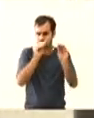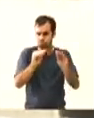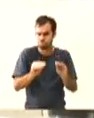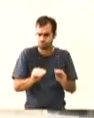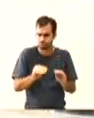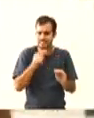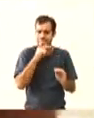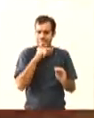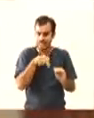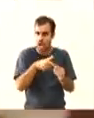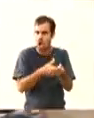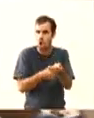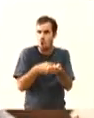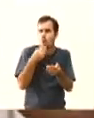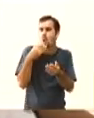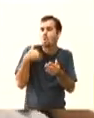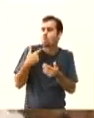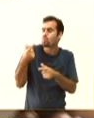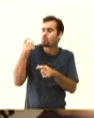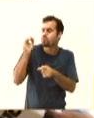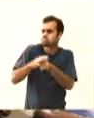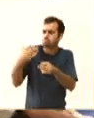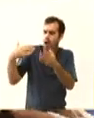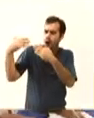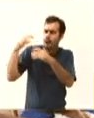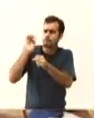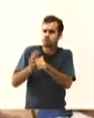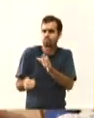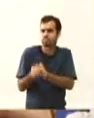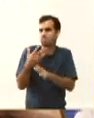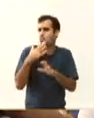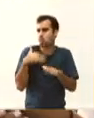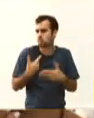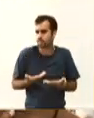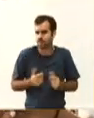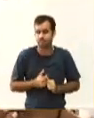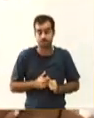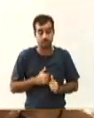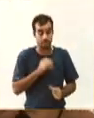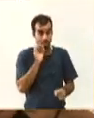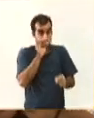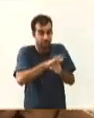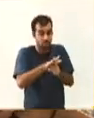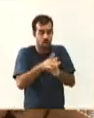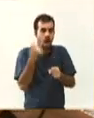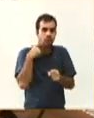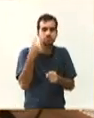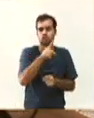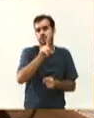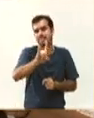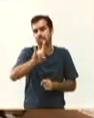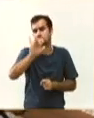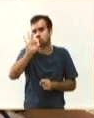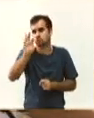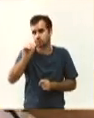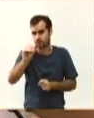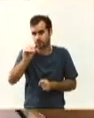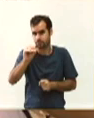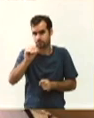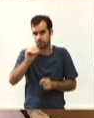está funcionando? El Banco de Sangre Municipal de 10 de Octubre se asignó como inmueble en 1980, pero no fue